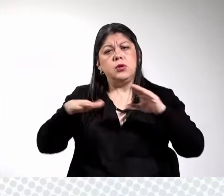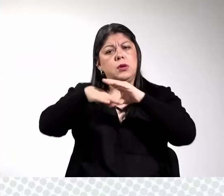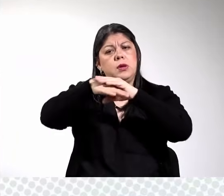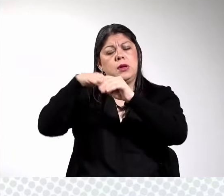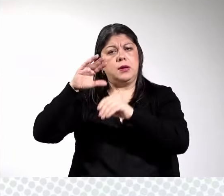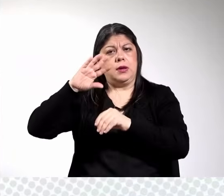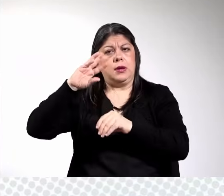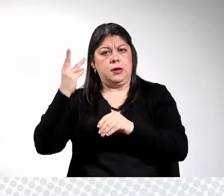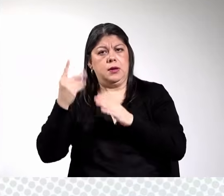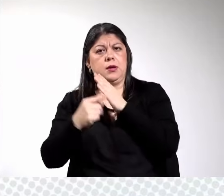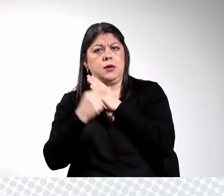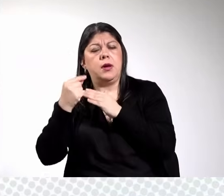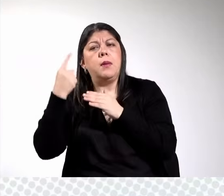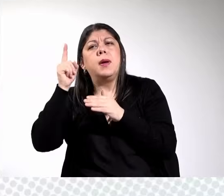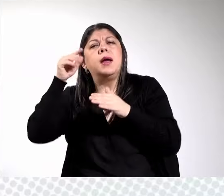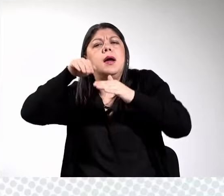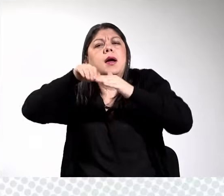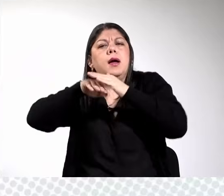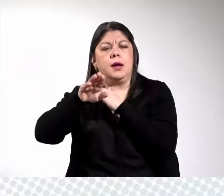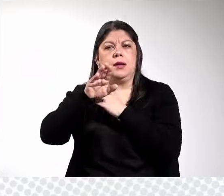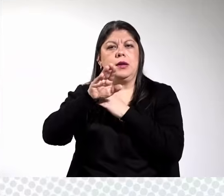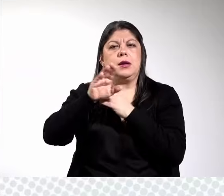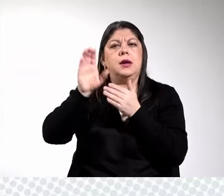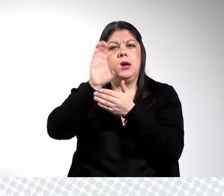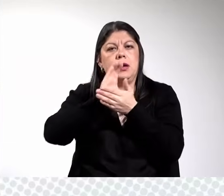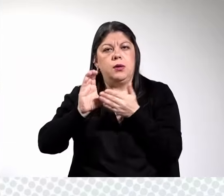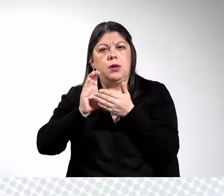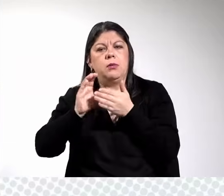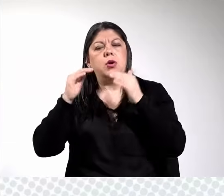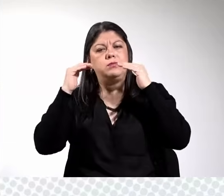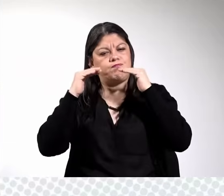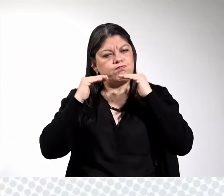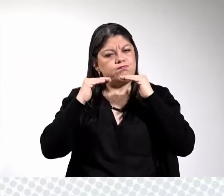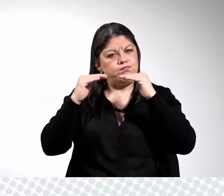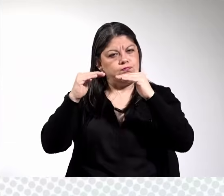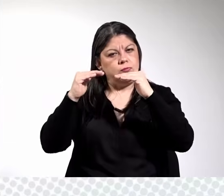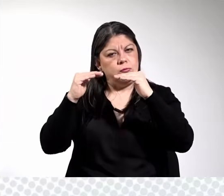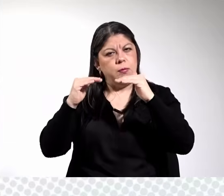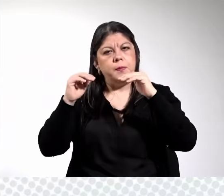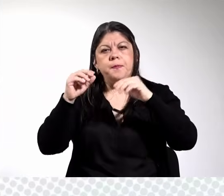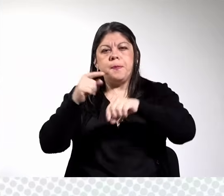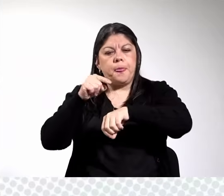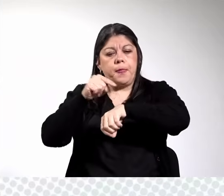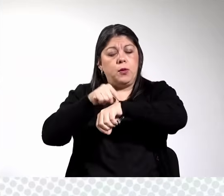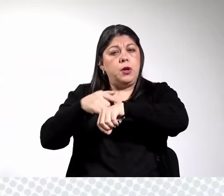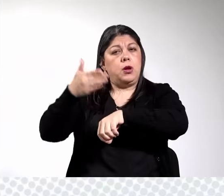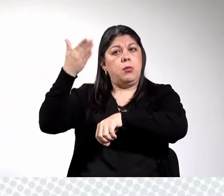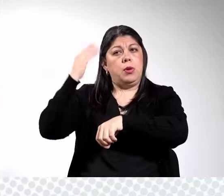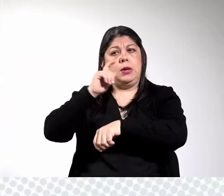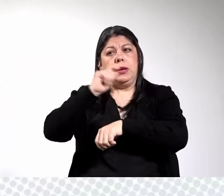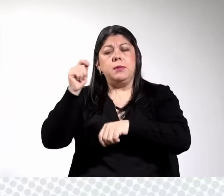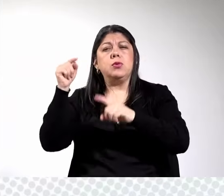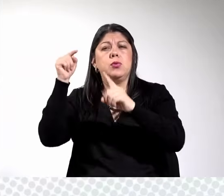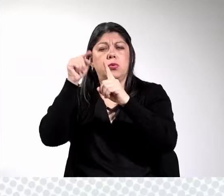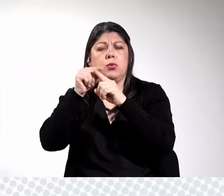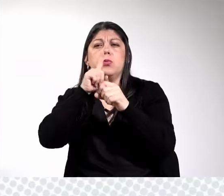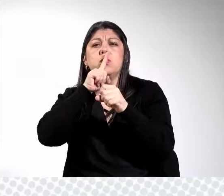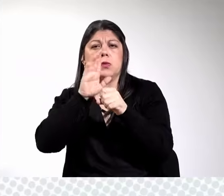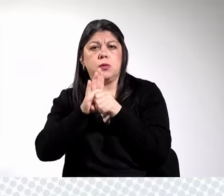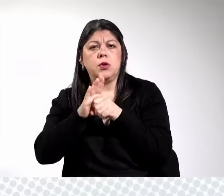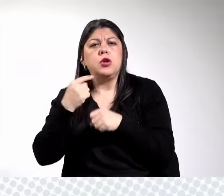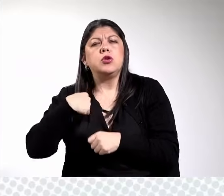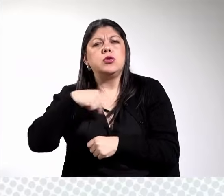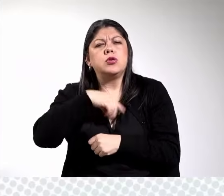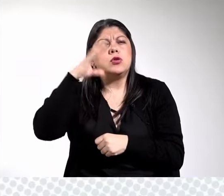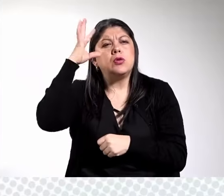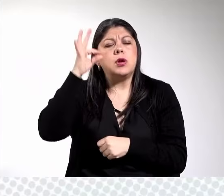antes de entrar al 7º año, pero una nivelación real y efectiva con tiempos, con meses y con objetivos. ¿Por qué creemos eso? Porque solo